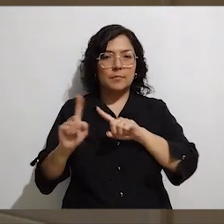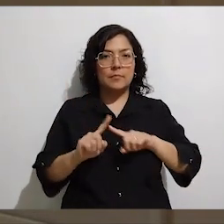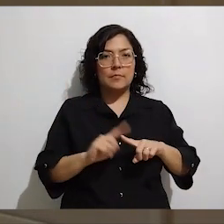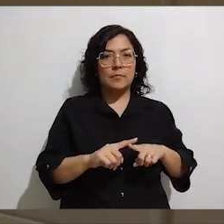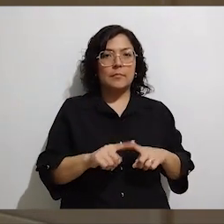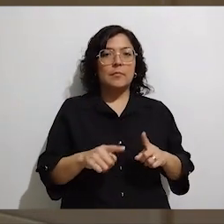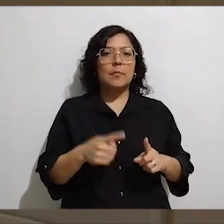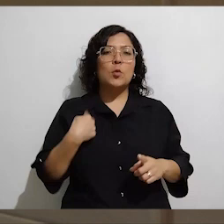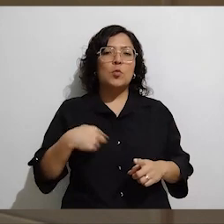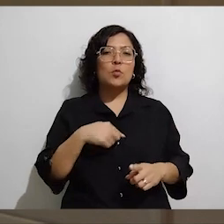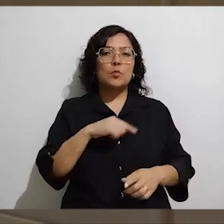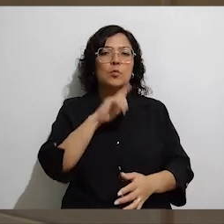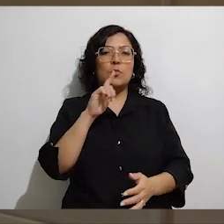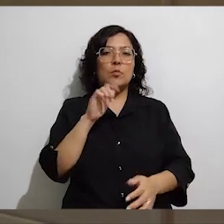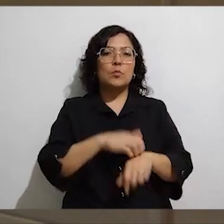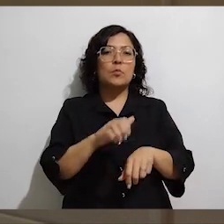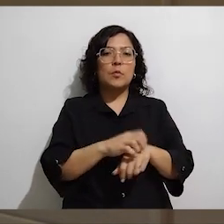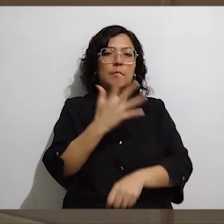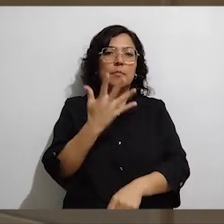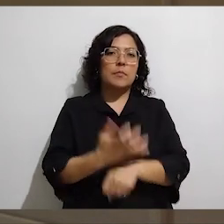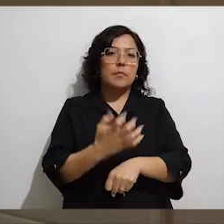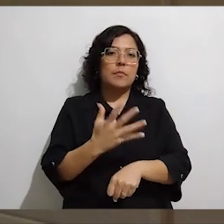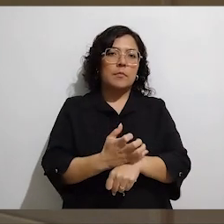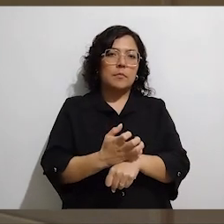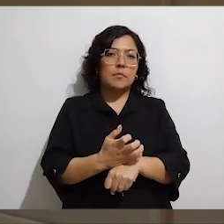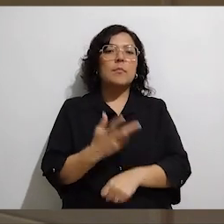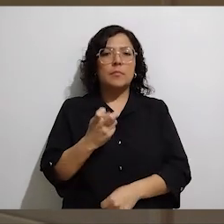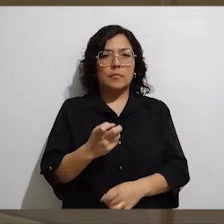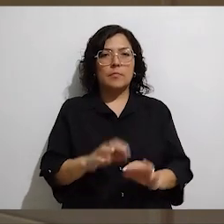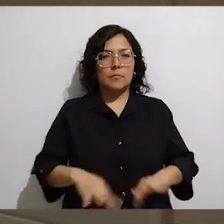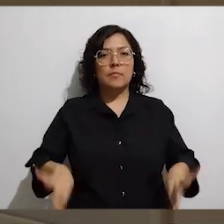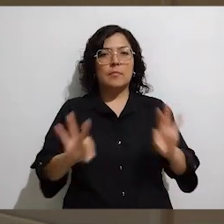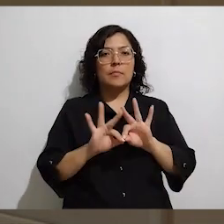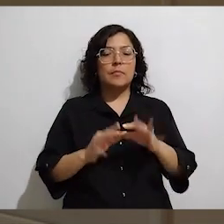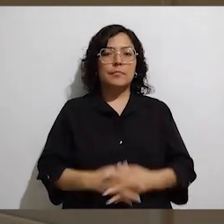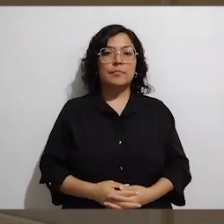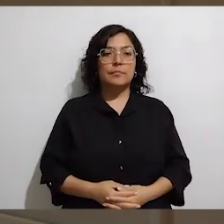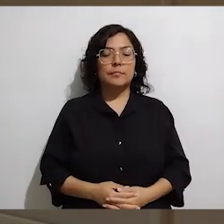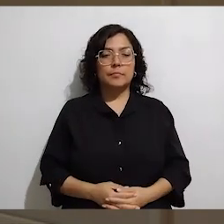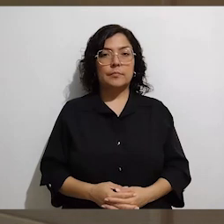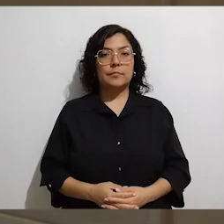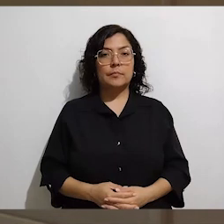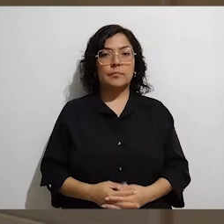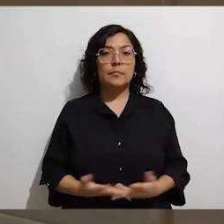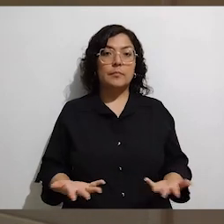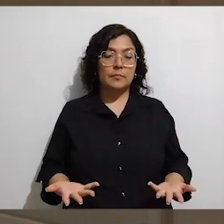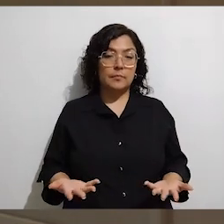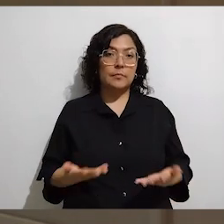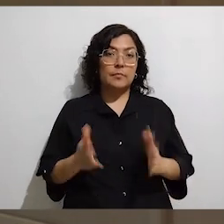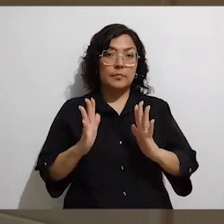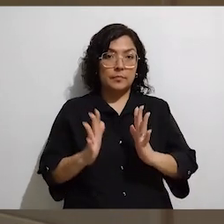la participación que se refleja en las urnas. Pero también, y esto es muy importante, el término